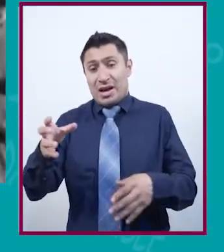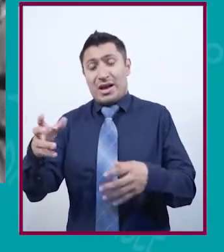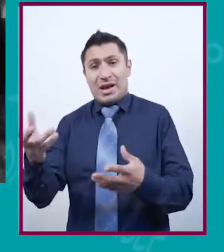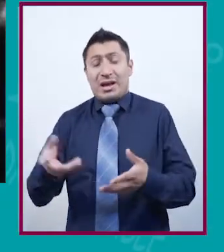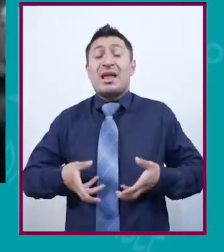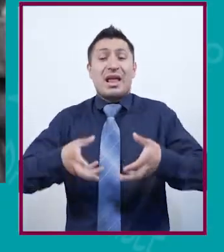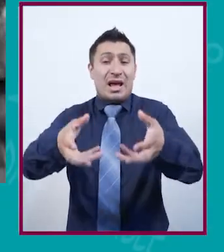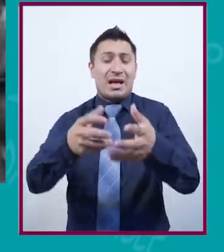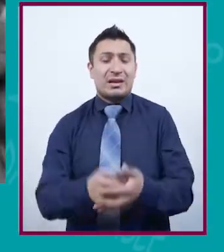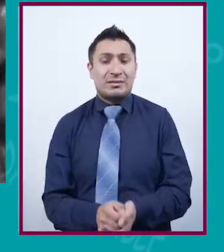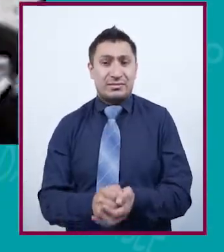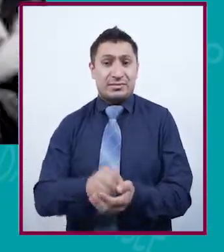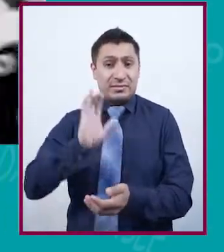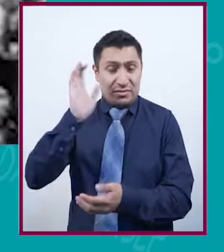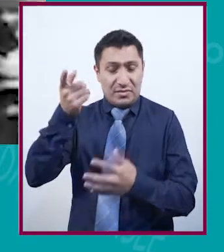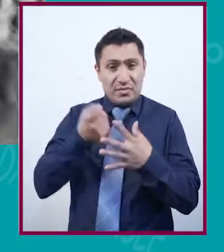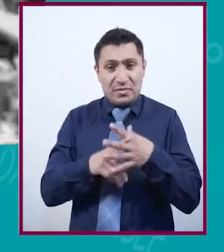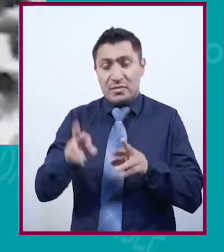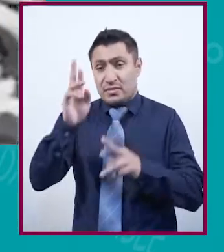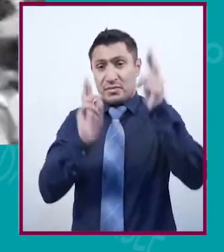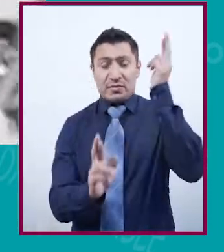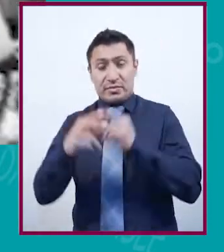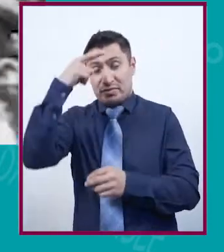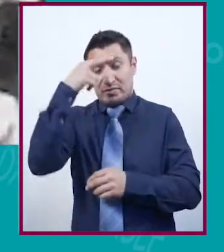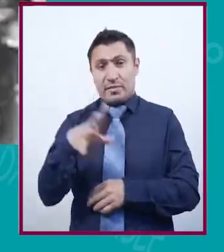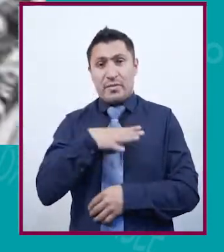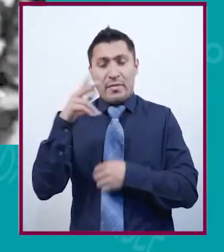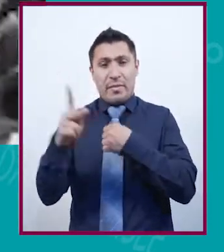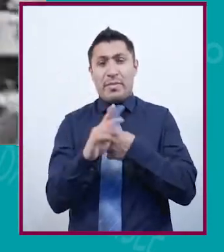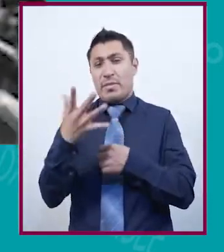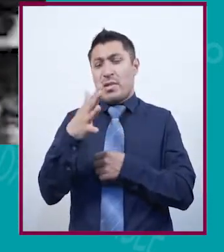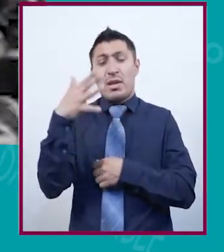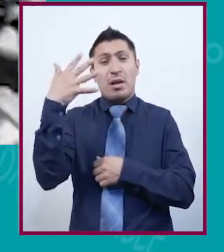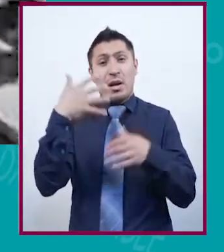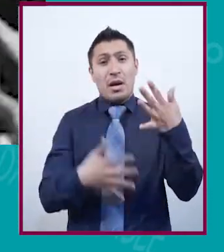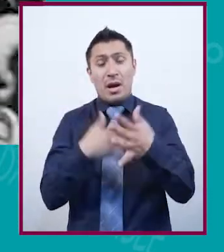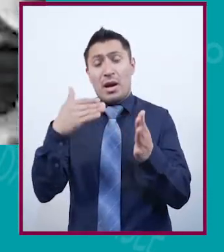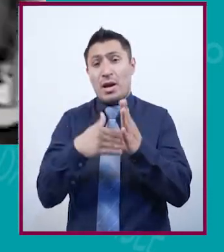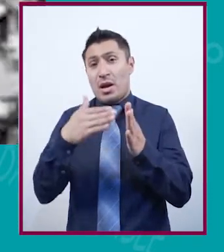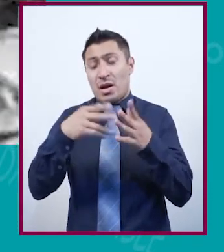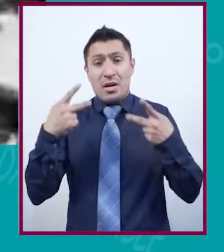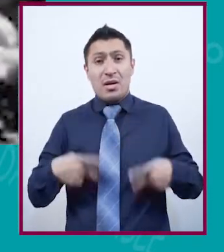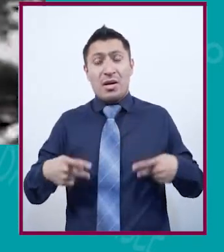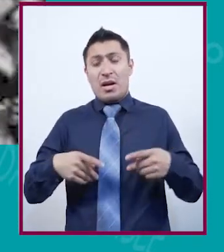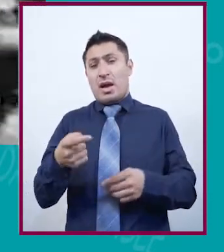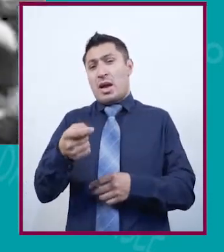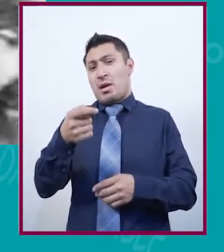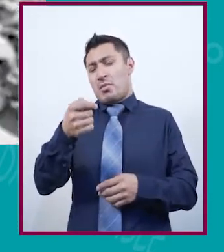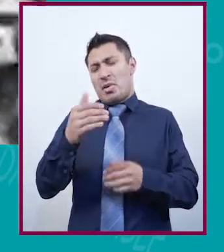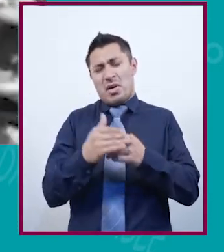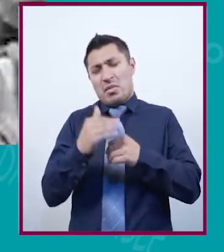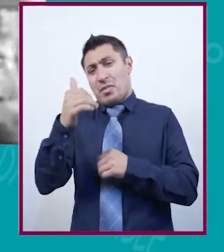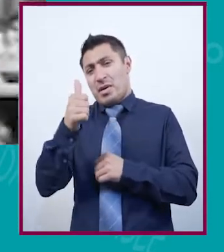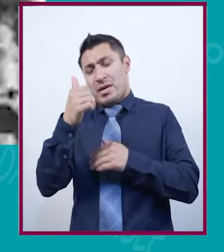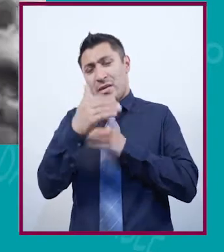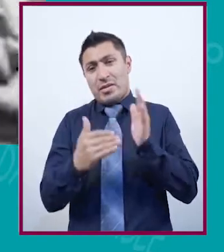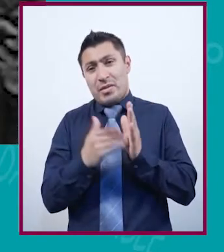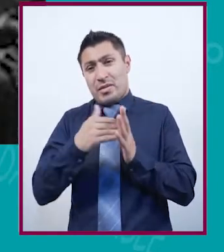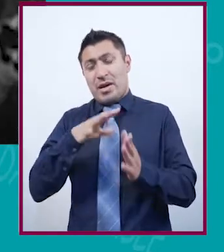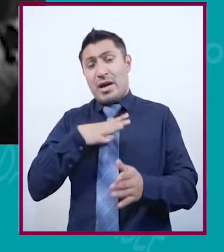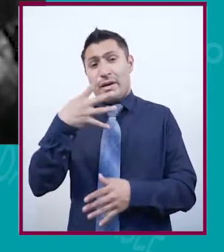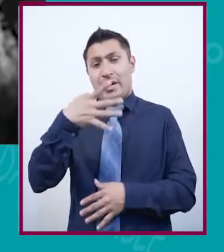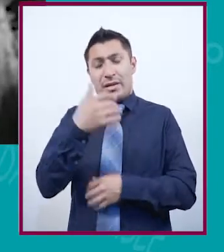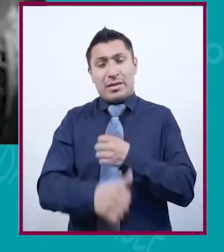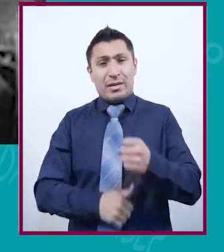Revolución Mexicana, el país contaba con cerca de 15 millones de habitantes, de los cuales poco más de 6 millones